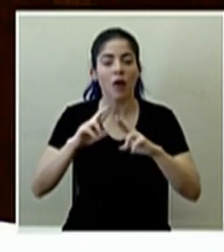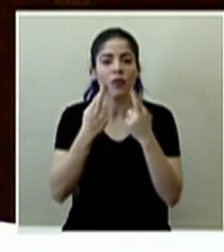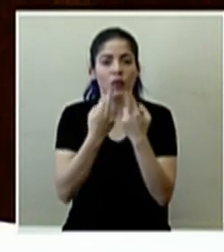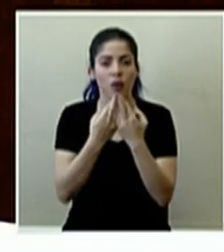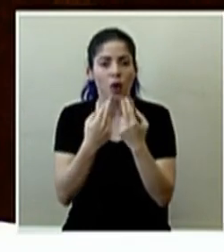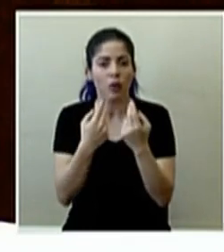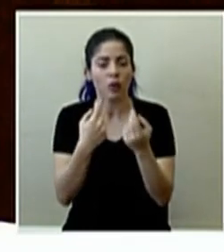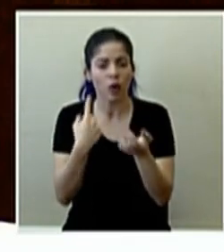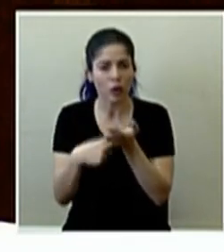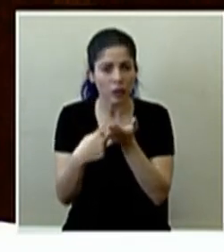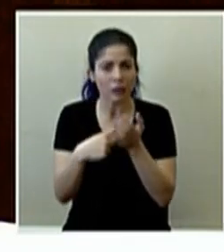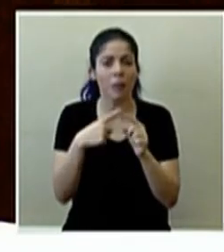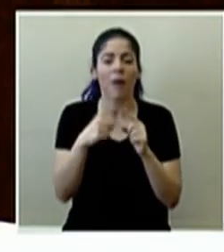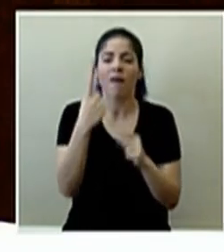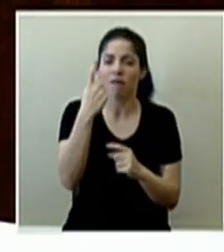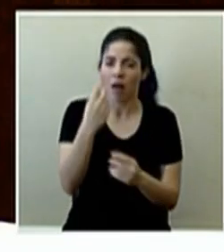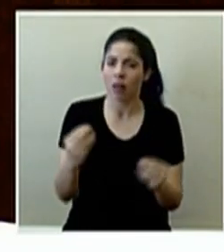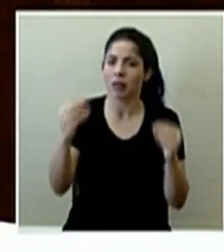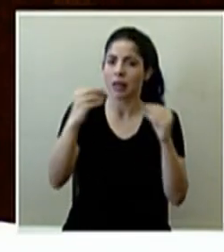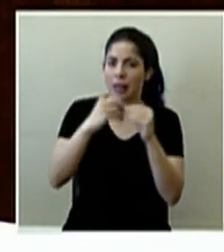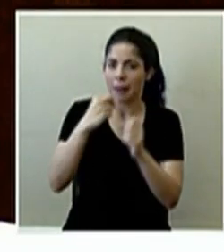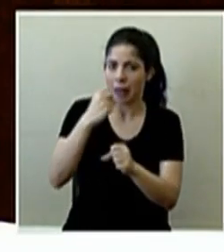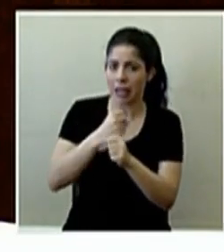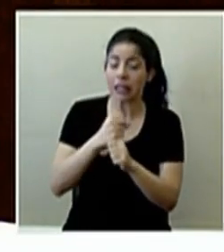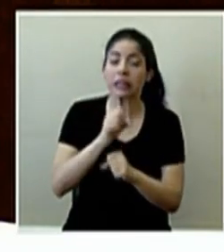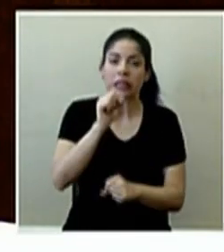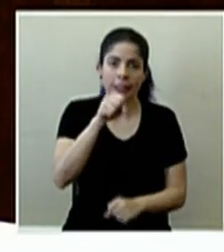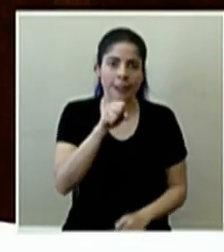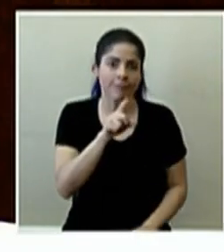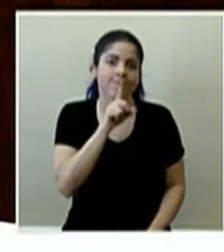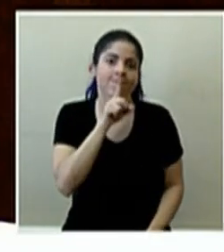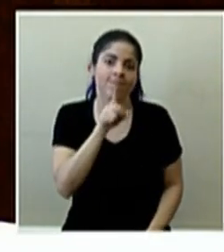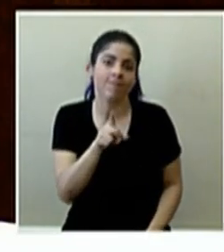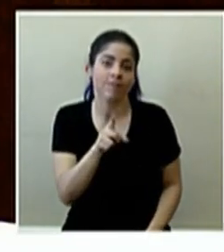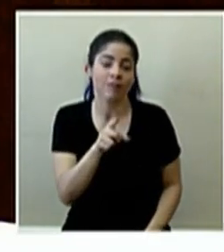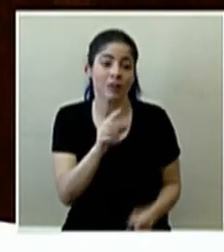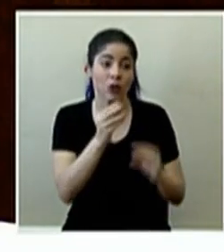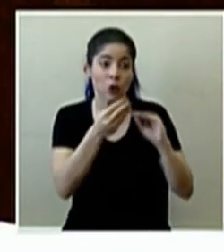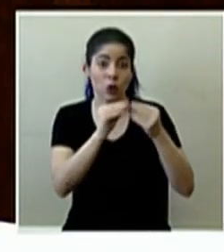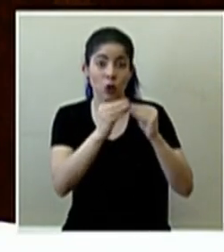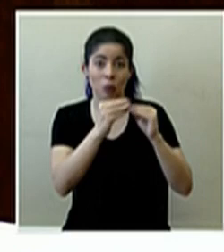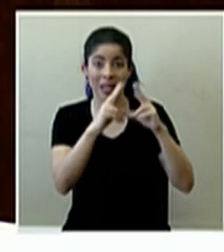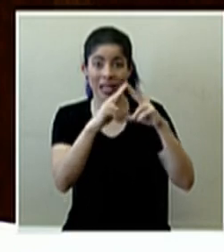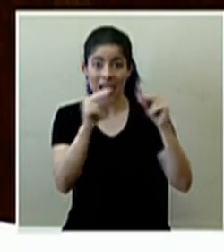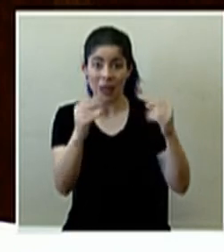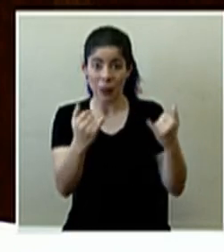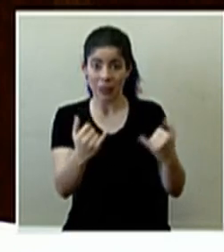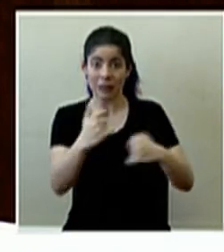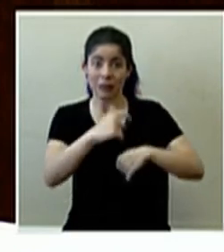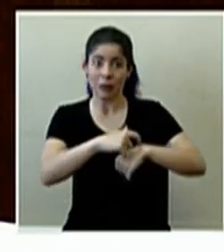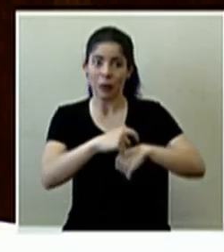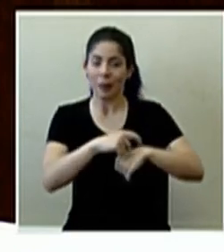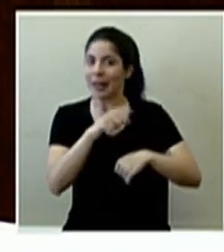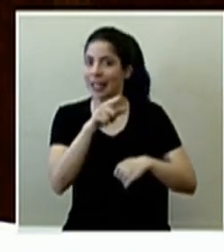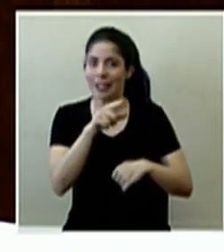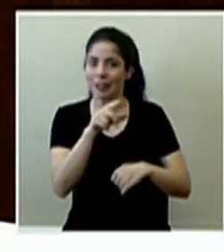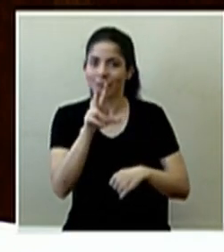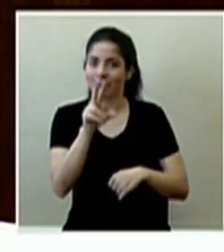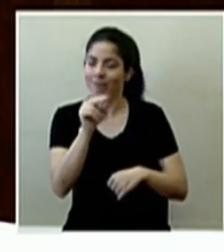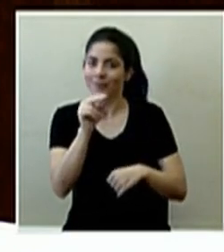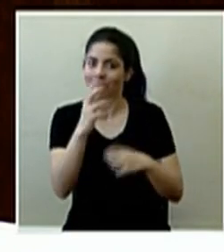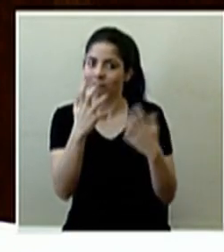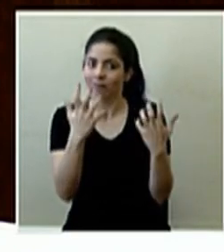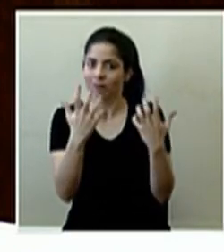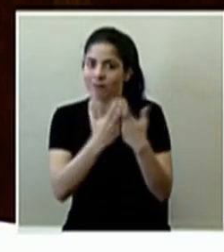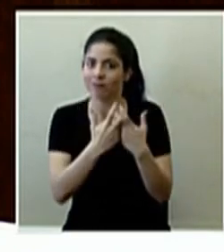pero falta mucho más. Es decir, es cierto que las cifras de Nicaragua en este momento pues no están acorde a